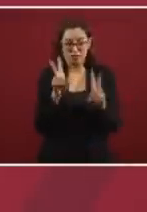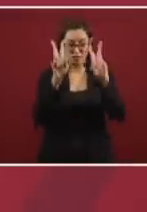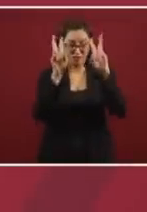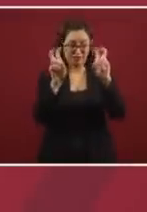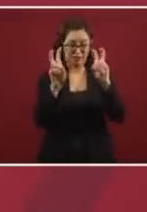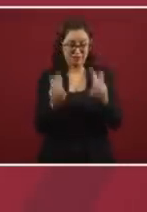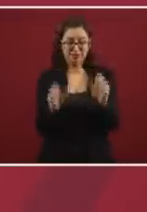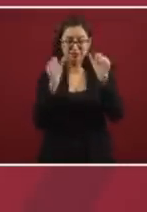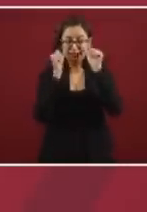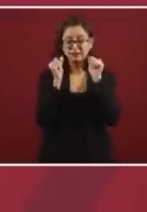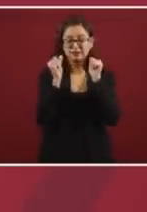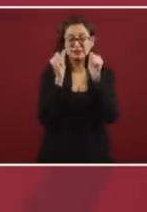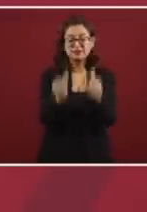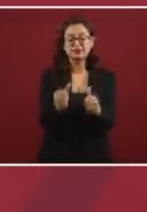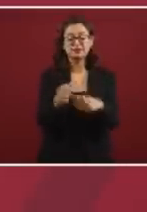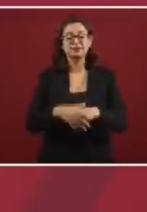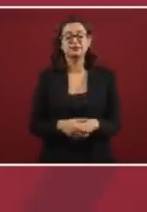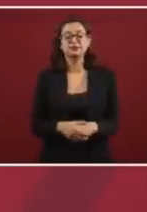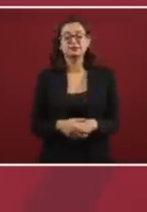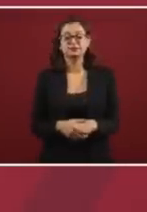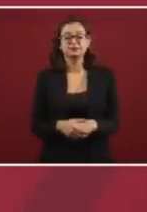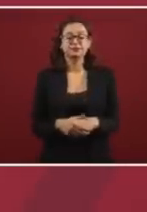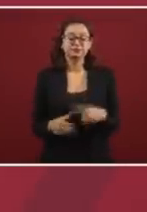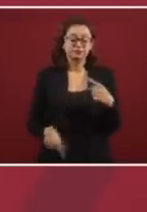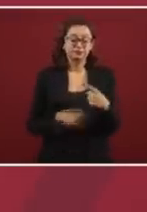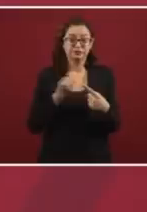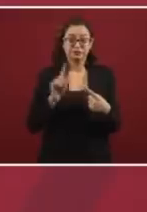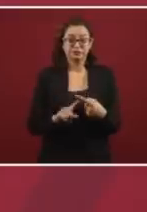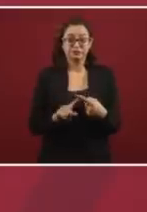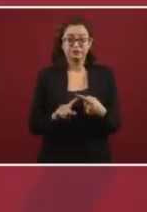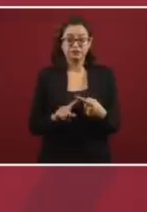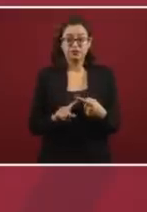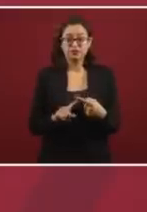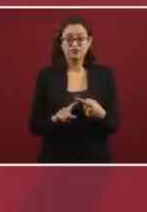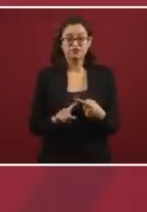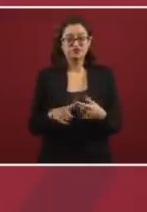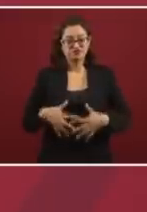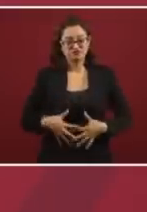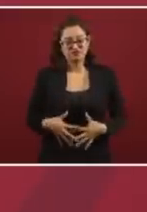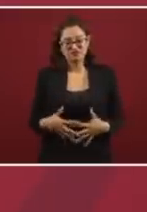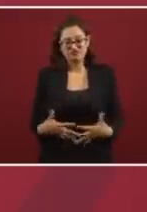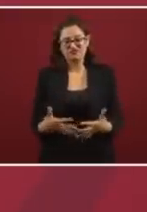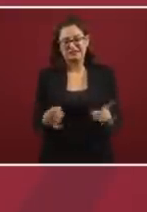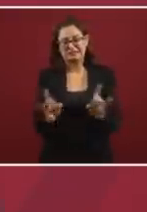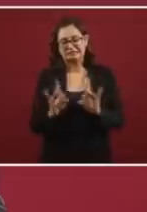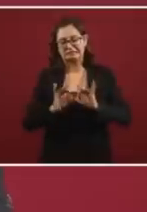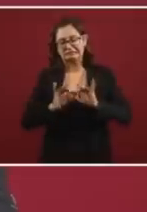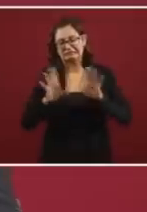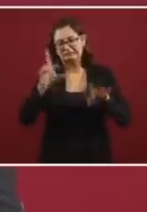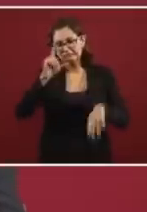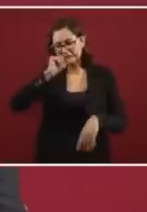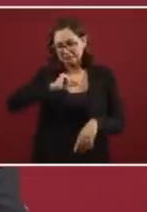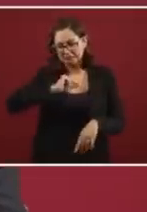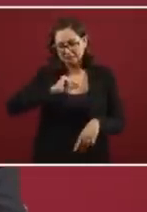temas los embarazos no programados no deseados